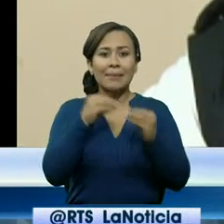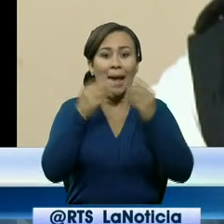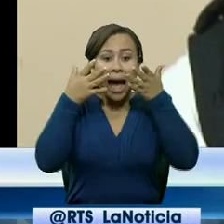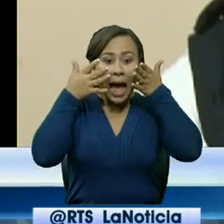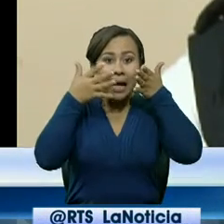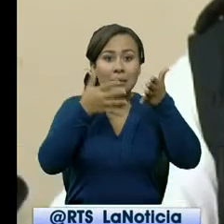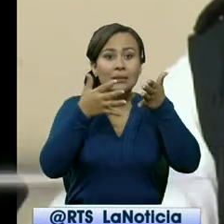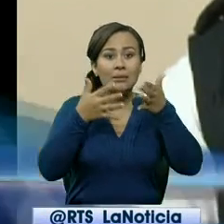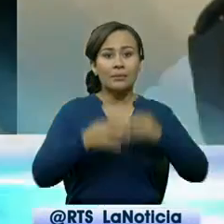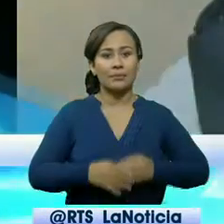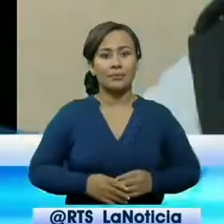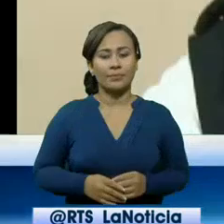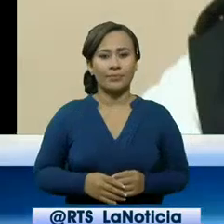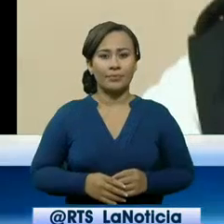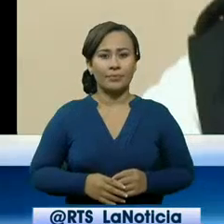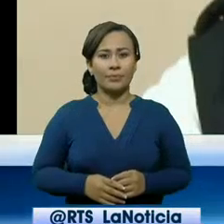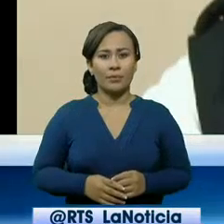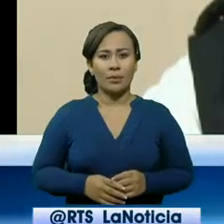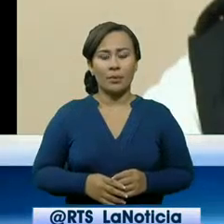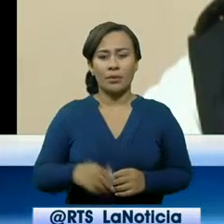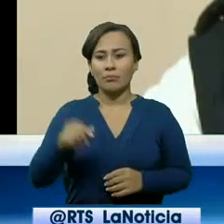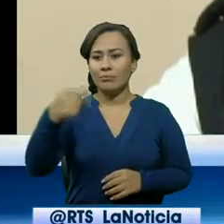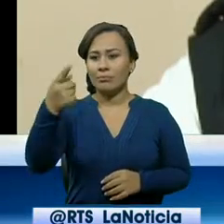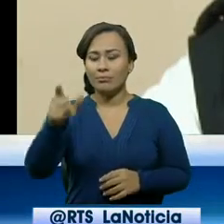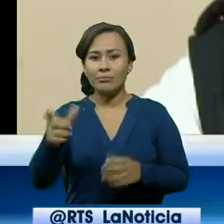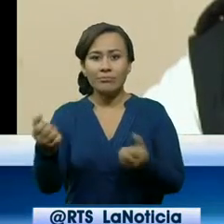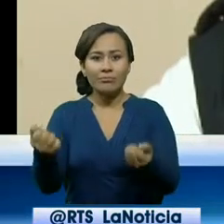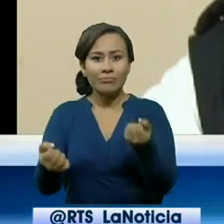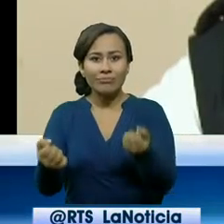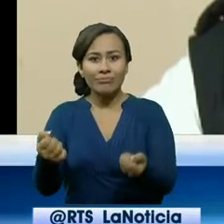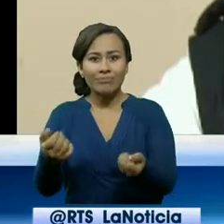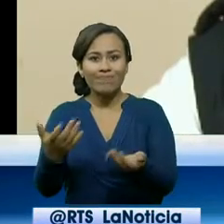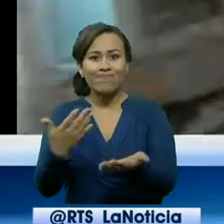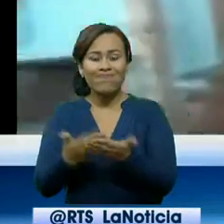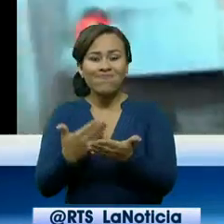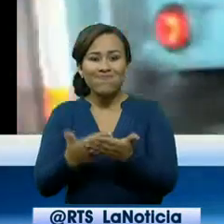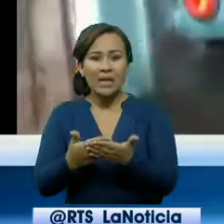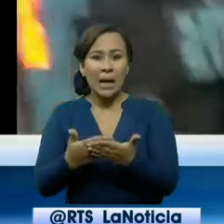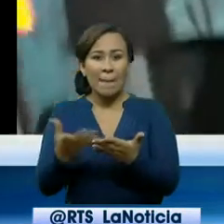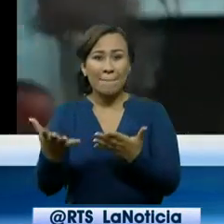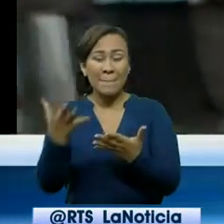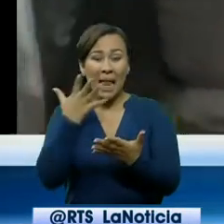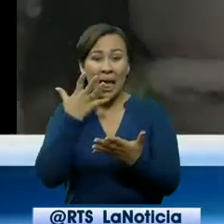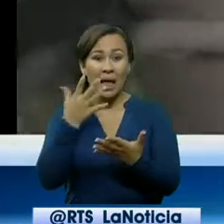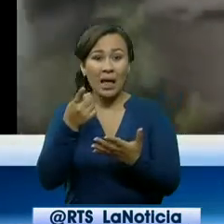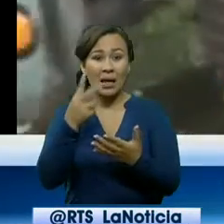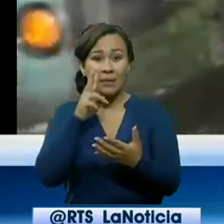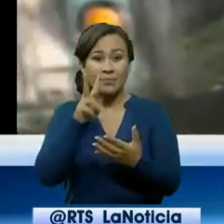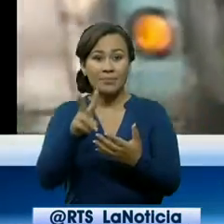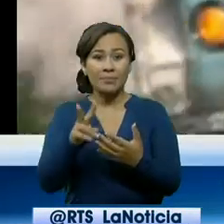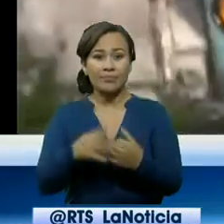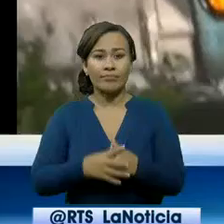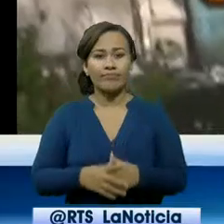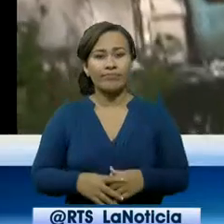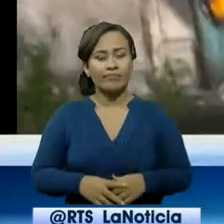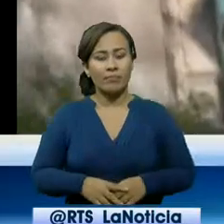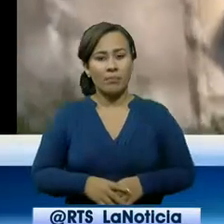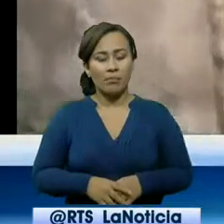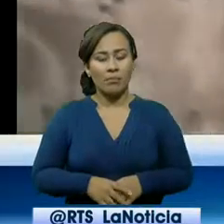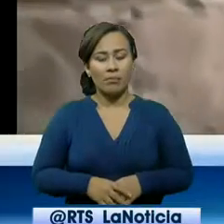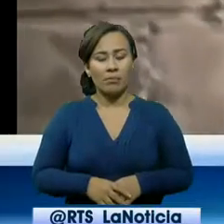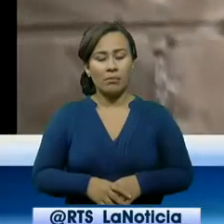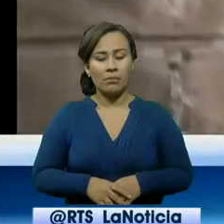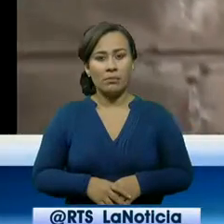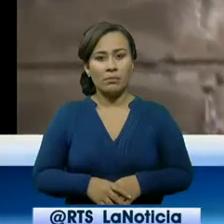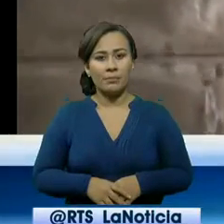contrario venía el otro vehículo pesado, un furgón blanco, y se produce el choque frontal exento. Producto de